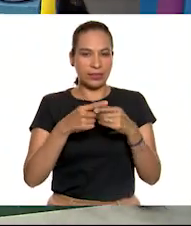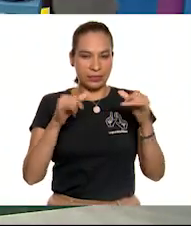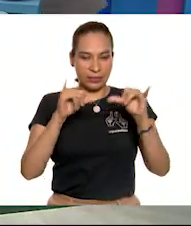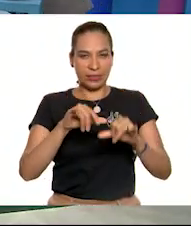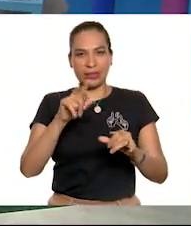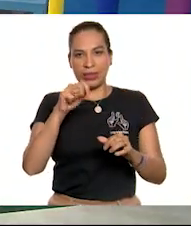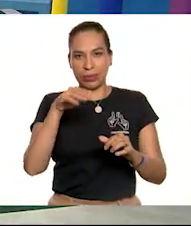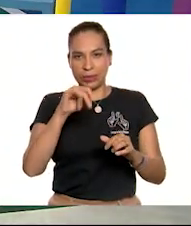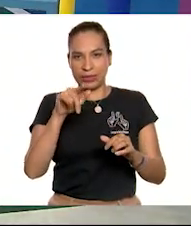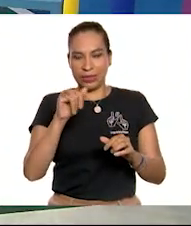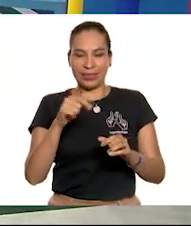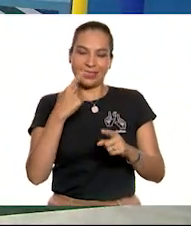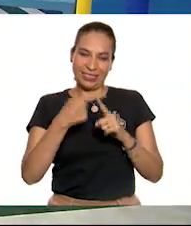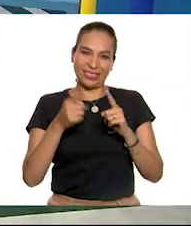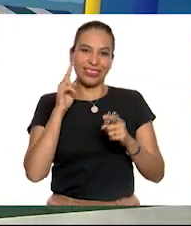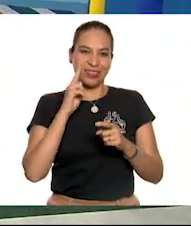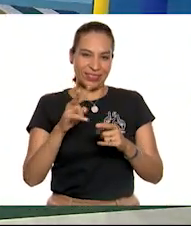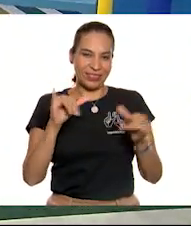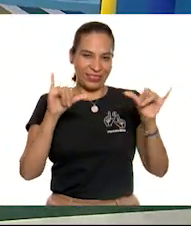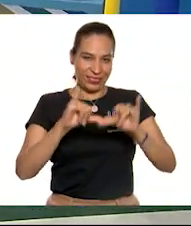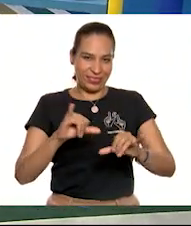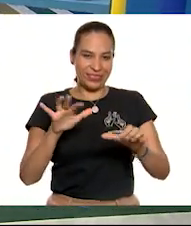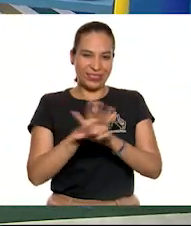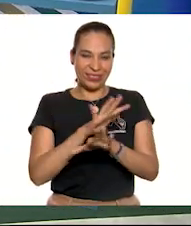esta va a estar muy buena. Baile para cambio de experimento.